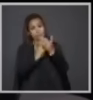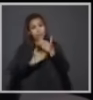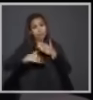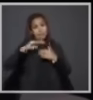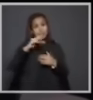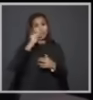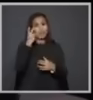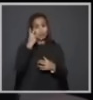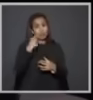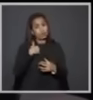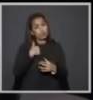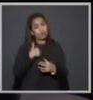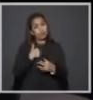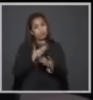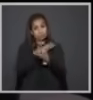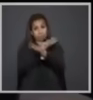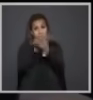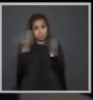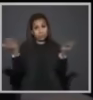Eso ofrezco